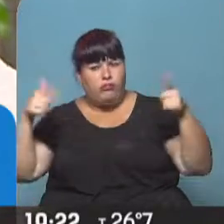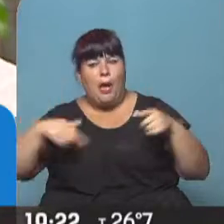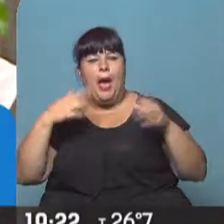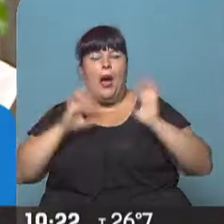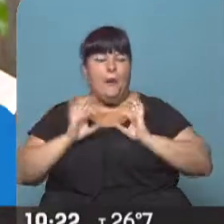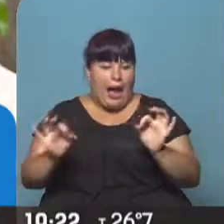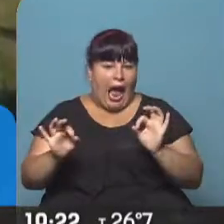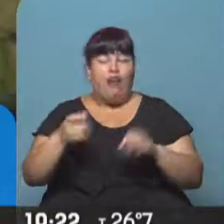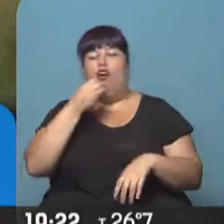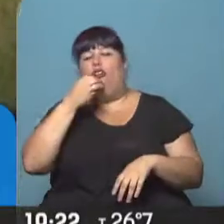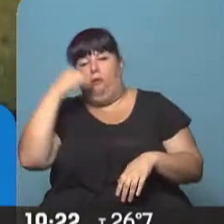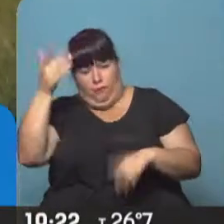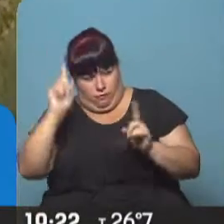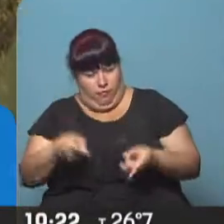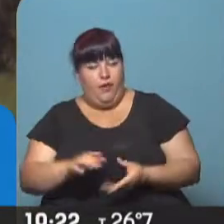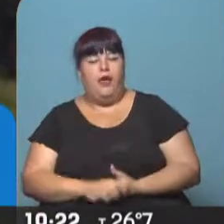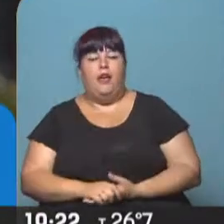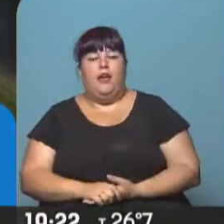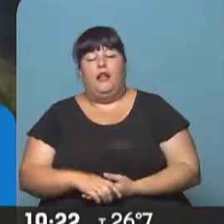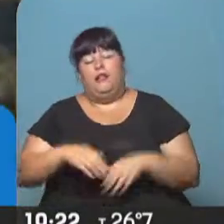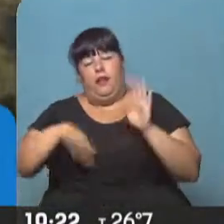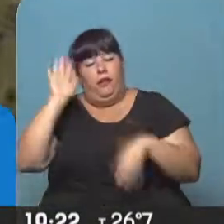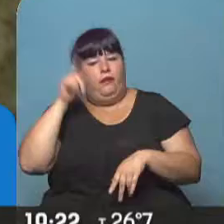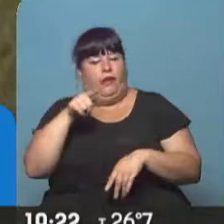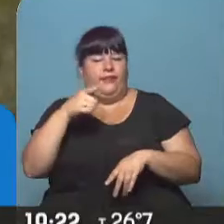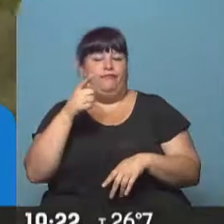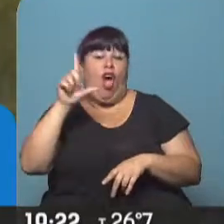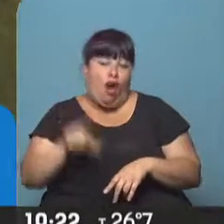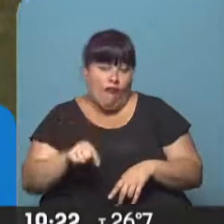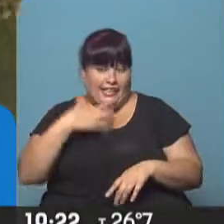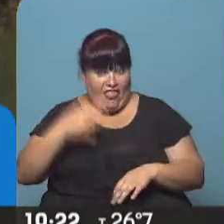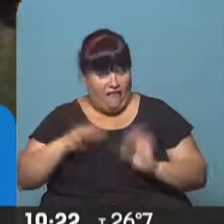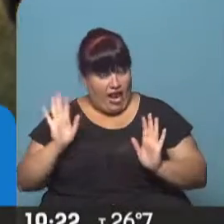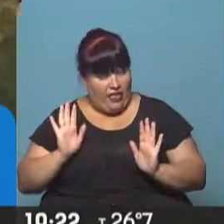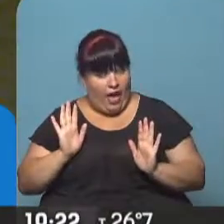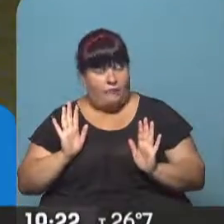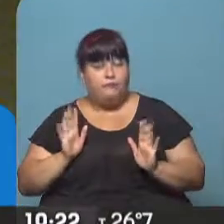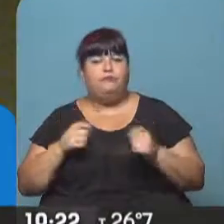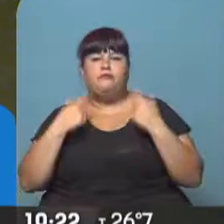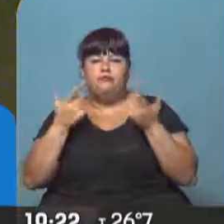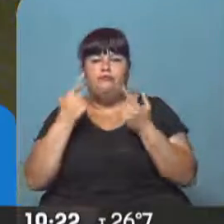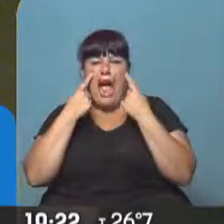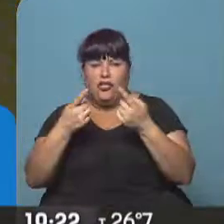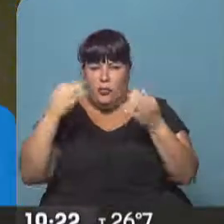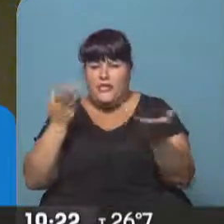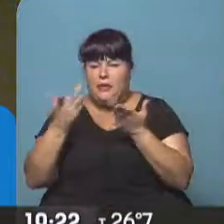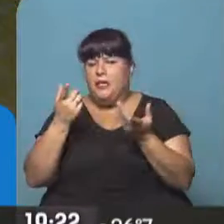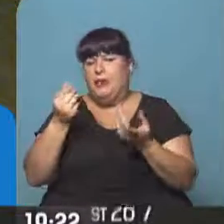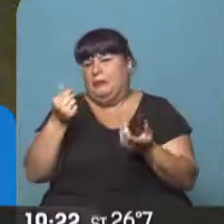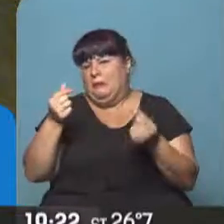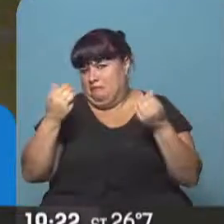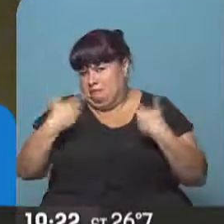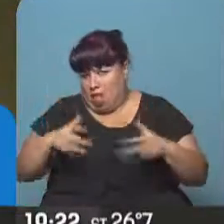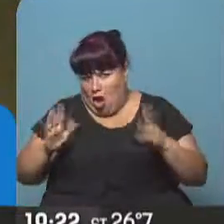ir a vacacionar o para ir a comer y que generalmente son ofertas reales donde te dan un buen servicio y no pagaste